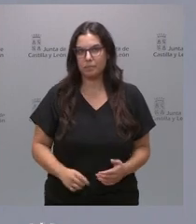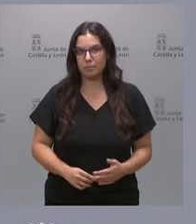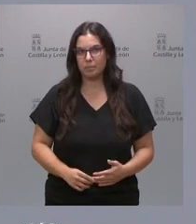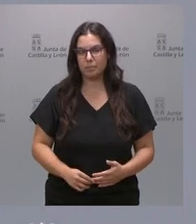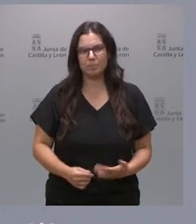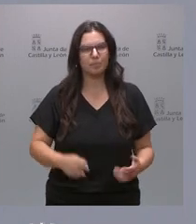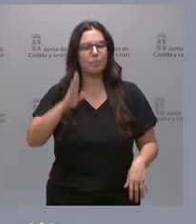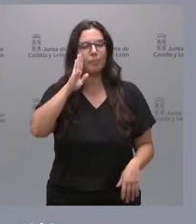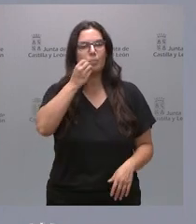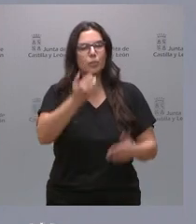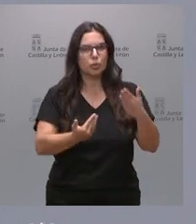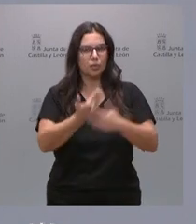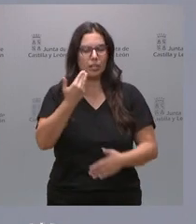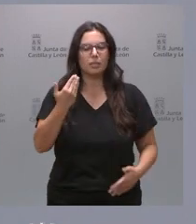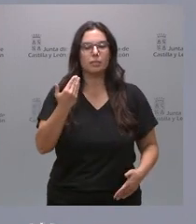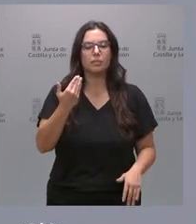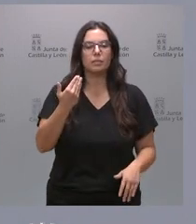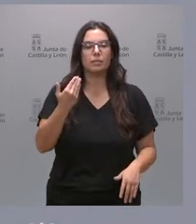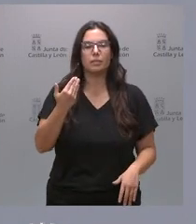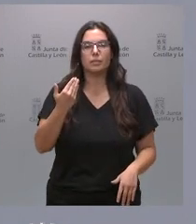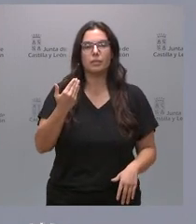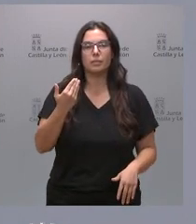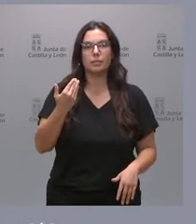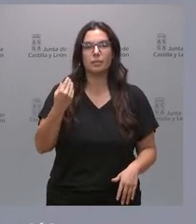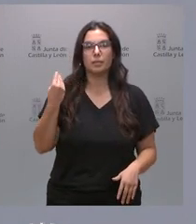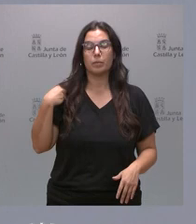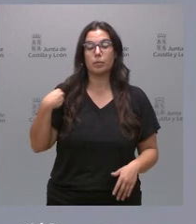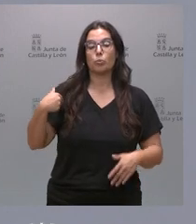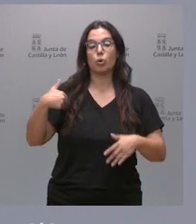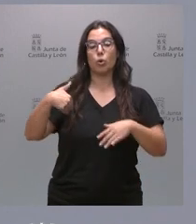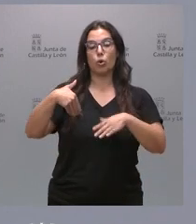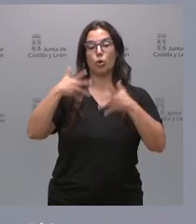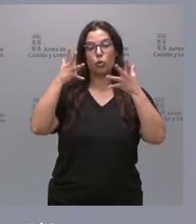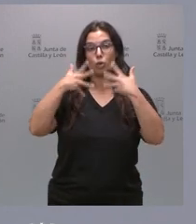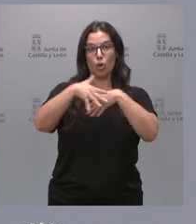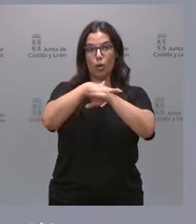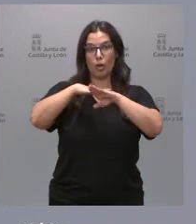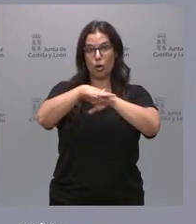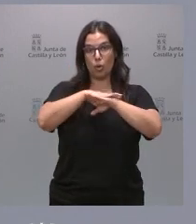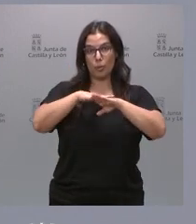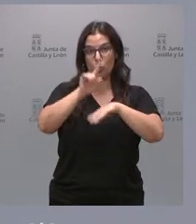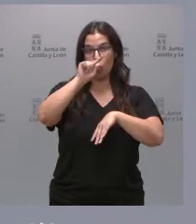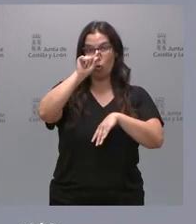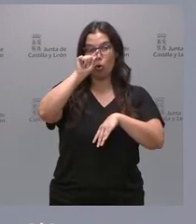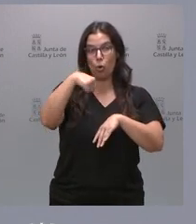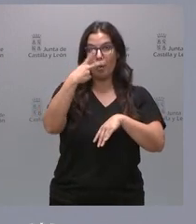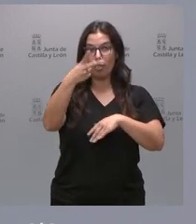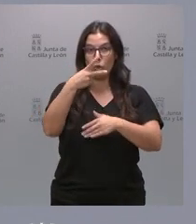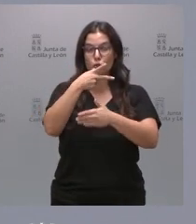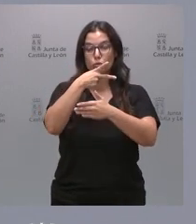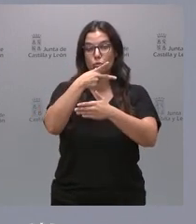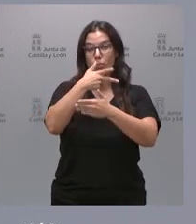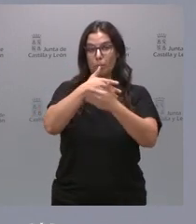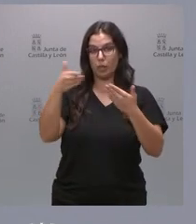Hola buenos días ahí está la actuación en el acuerdo del Consejo de gobierno del millón con dos de euros para Almazán